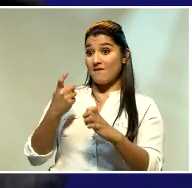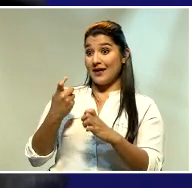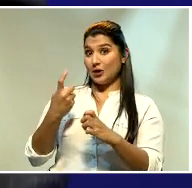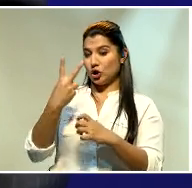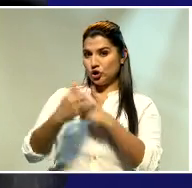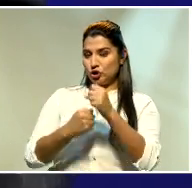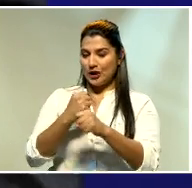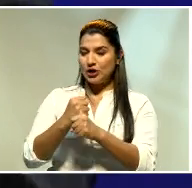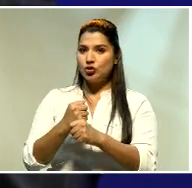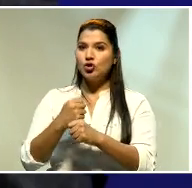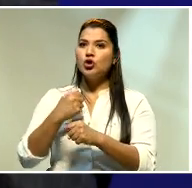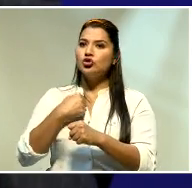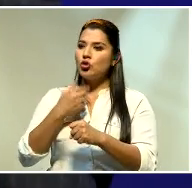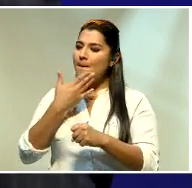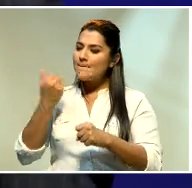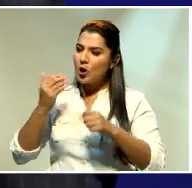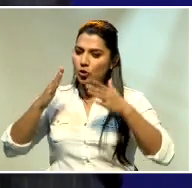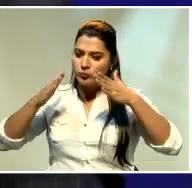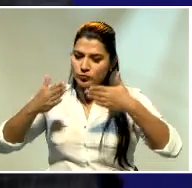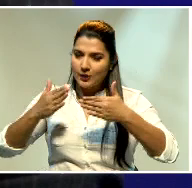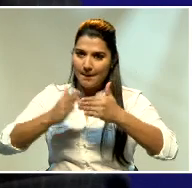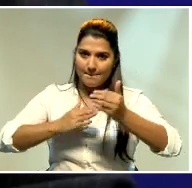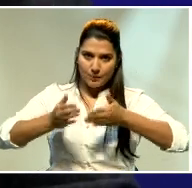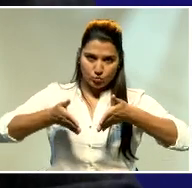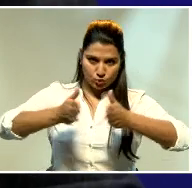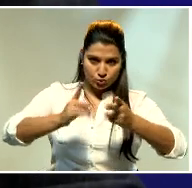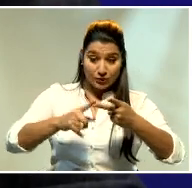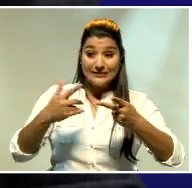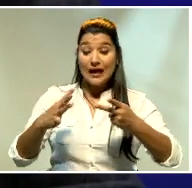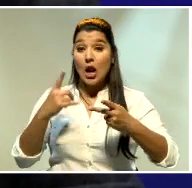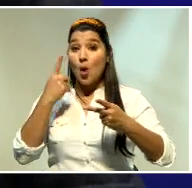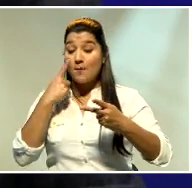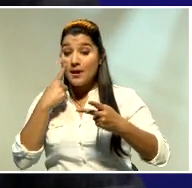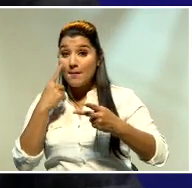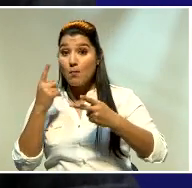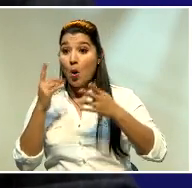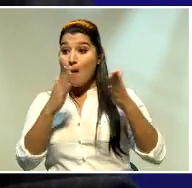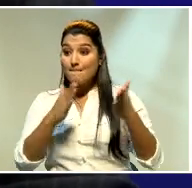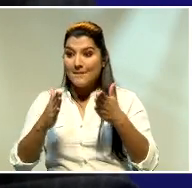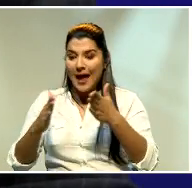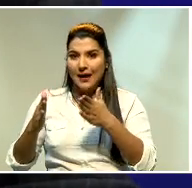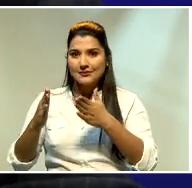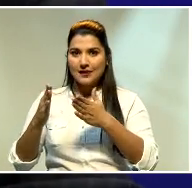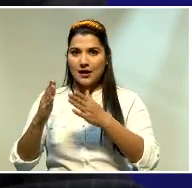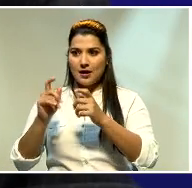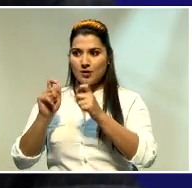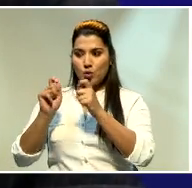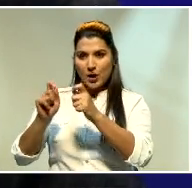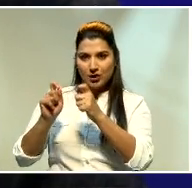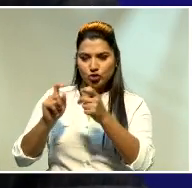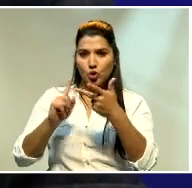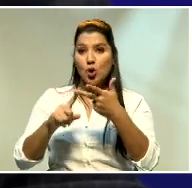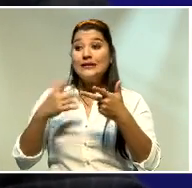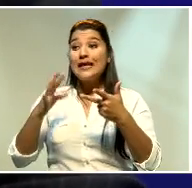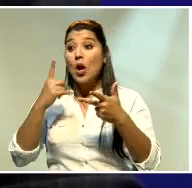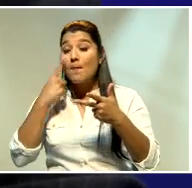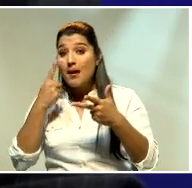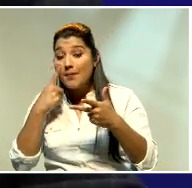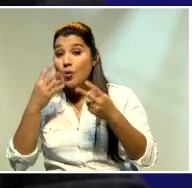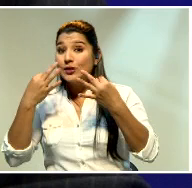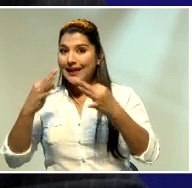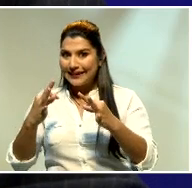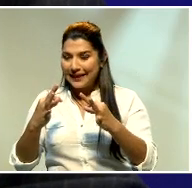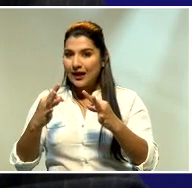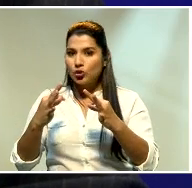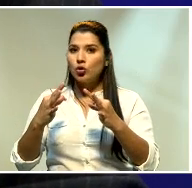como lo estamos viendo ya en la obra pública, lo estamos viendo en el plan de infraestructura educativa, lo estamos viendo en los planes de reducir las